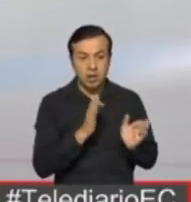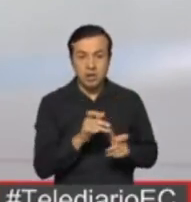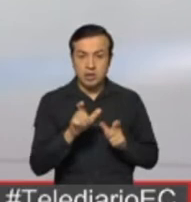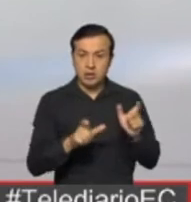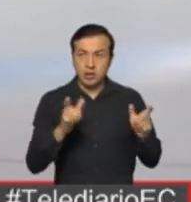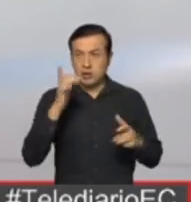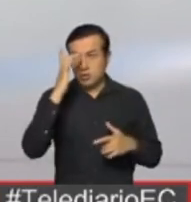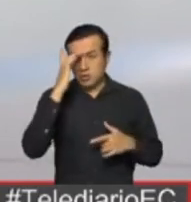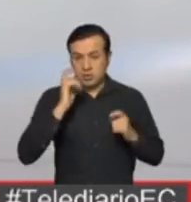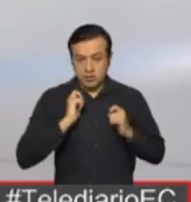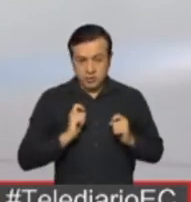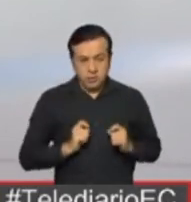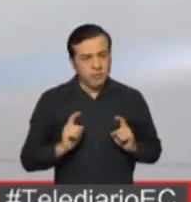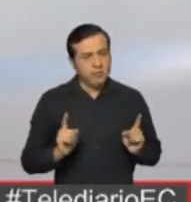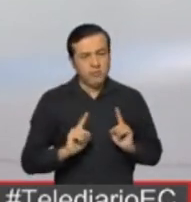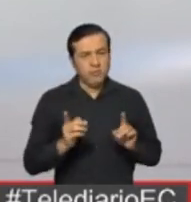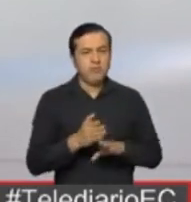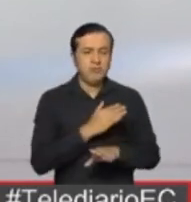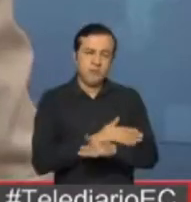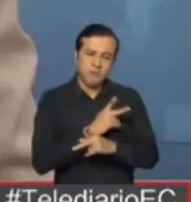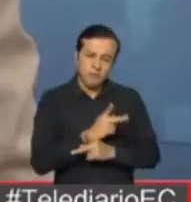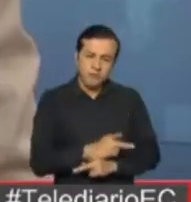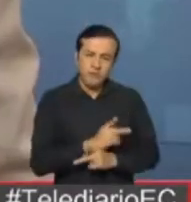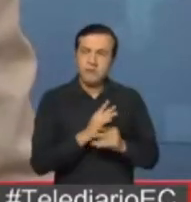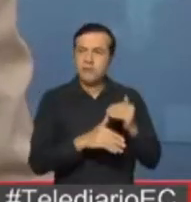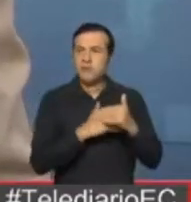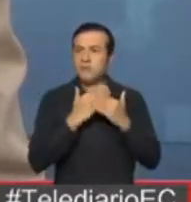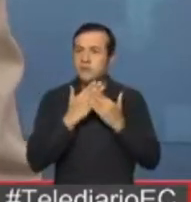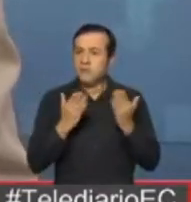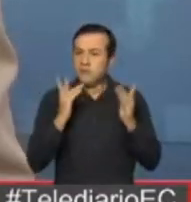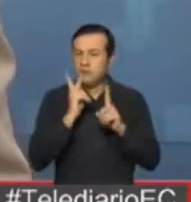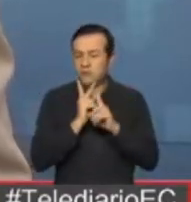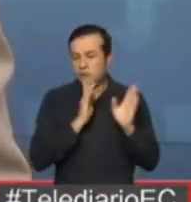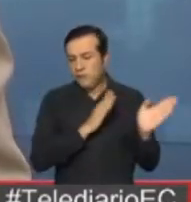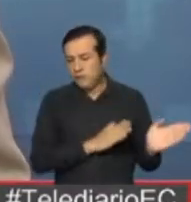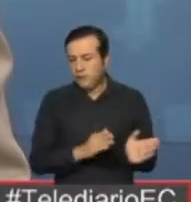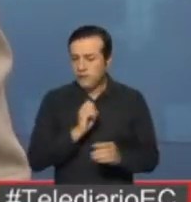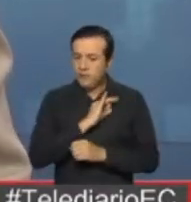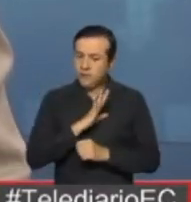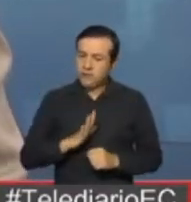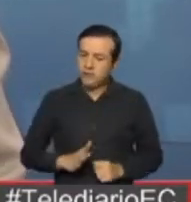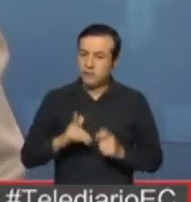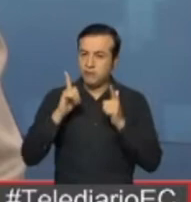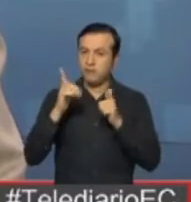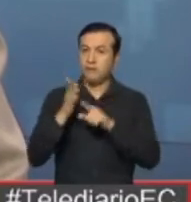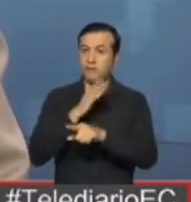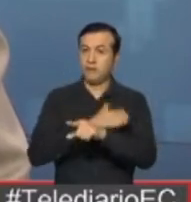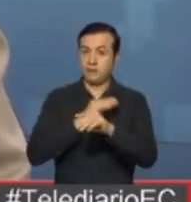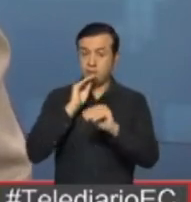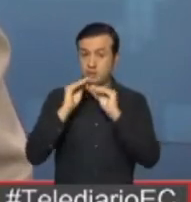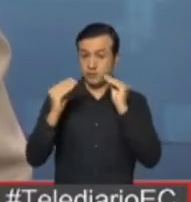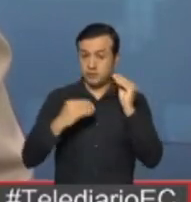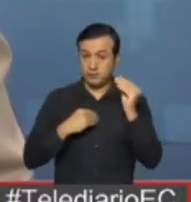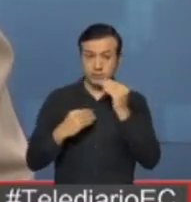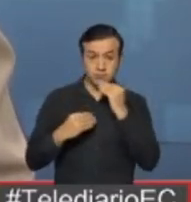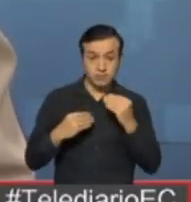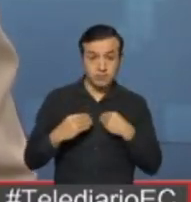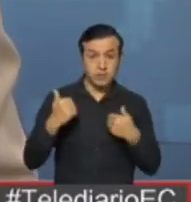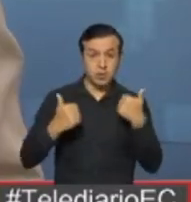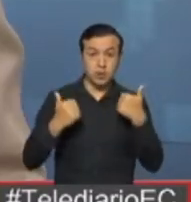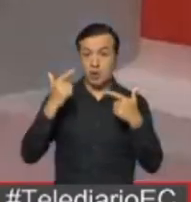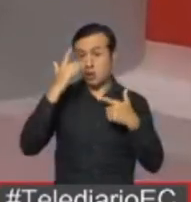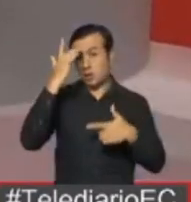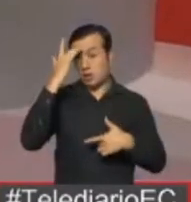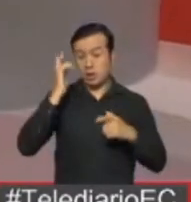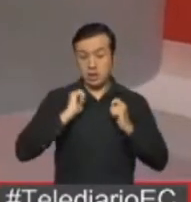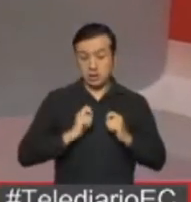pacientes de enfermedad avanzada vamos a llegar justamente a los aspectos relacionados a la prevención pero quisiera antes que usted me mencione cuáles son los tipos de cáncer